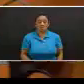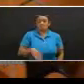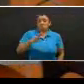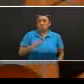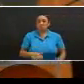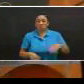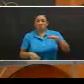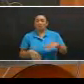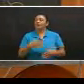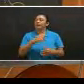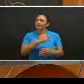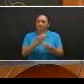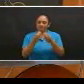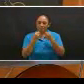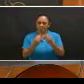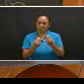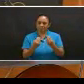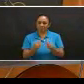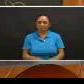Pero mejor sigamos.